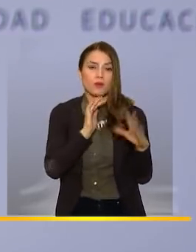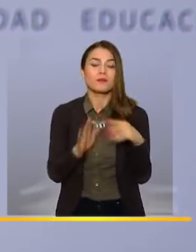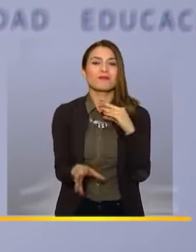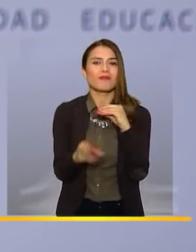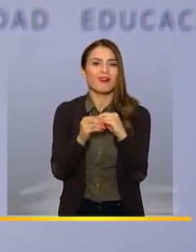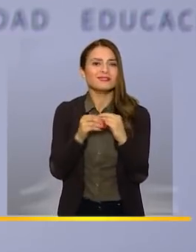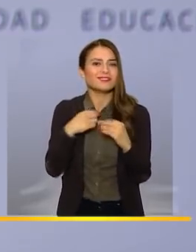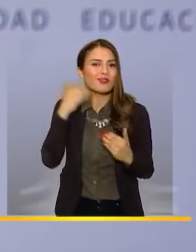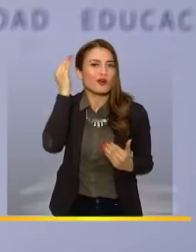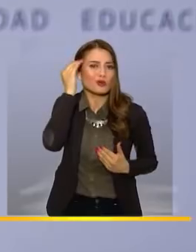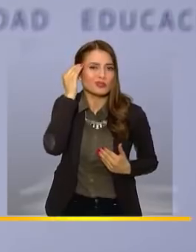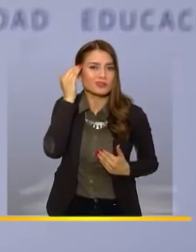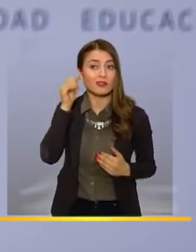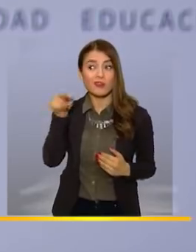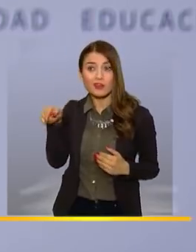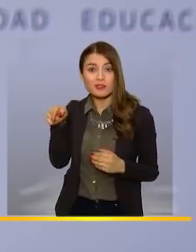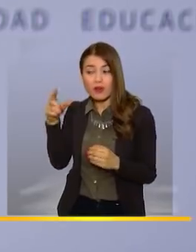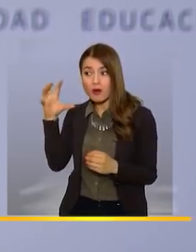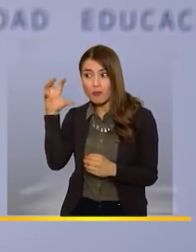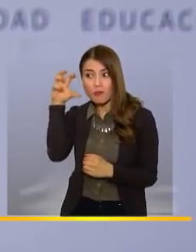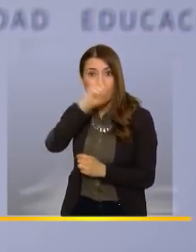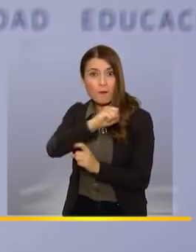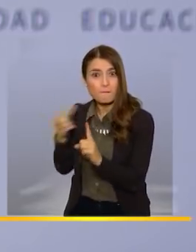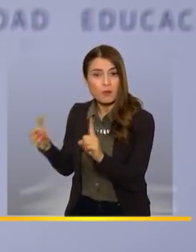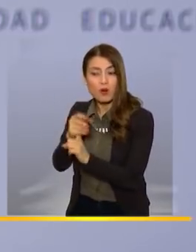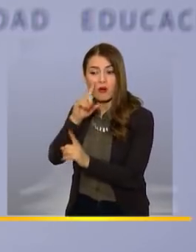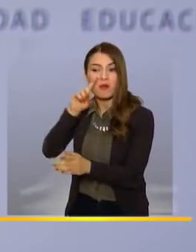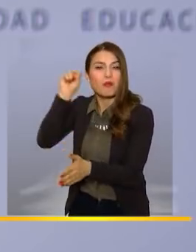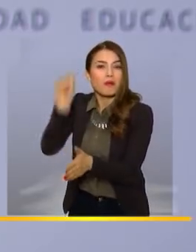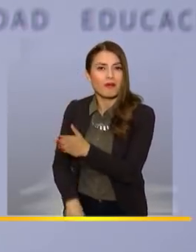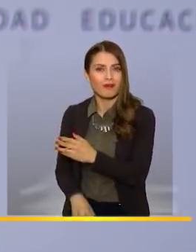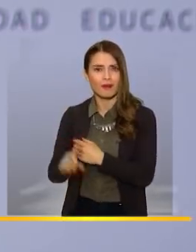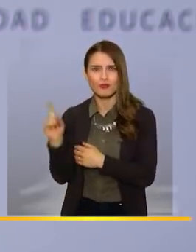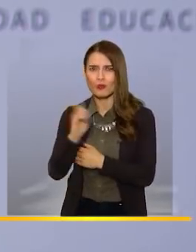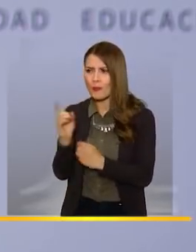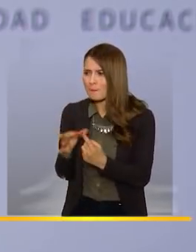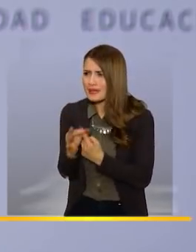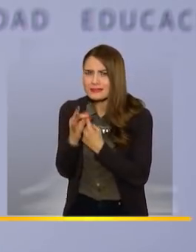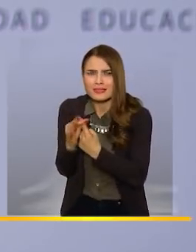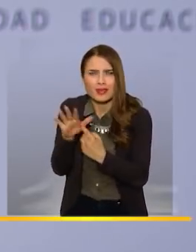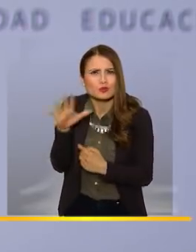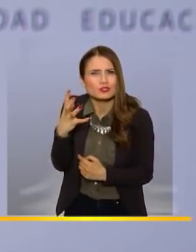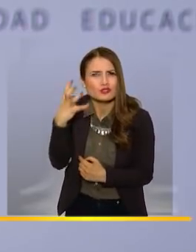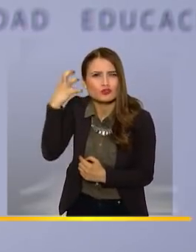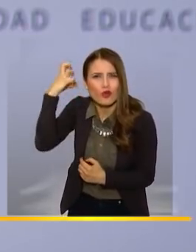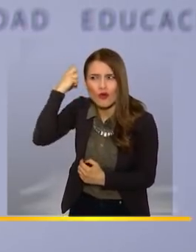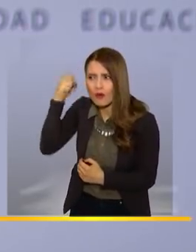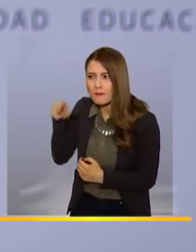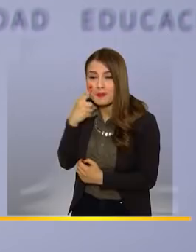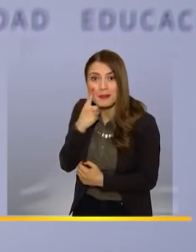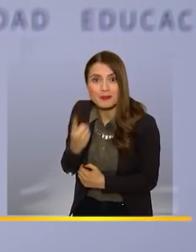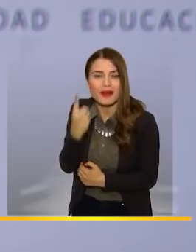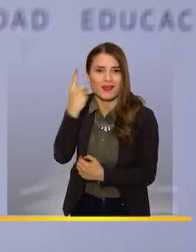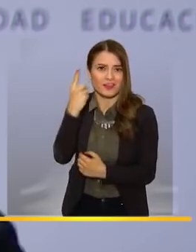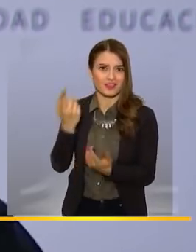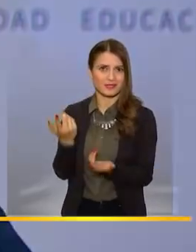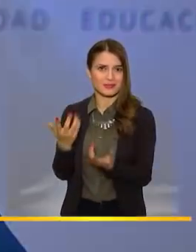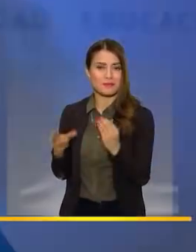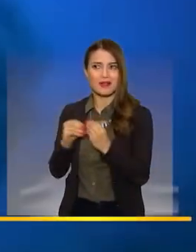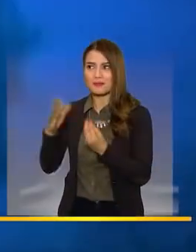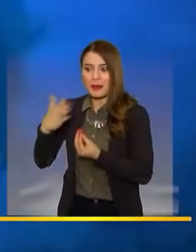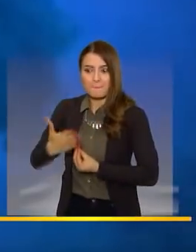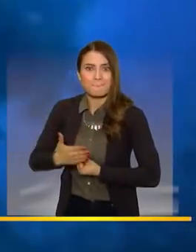muy conscientes de la inmensa importancia histórica y patrimonial de este hallazgo y